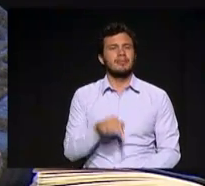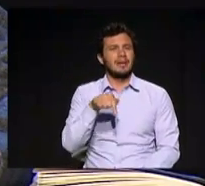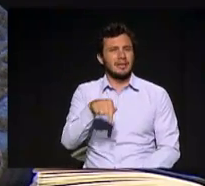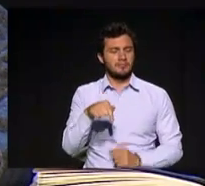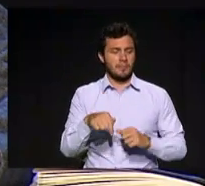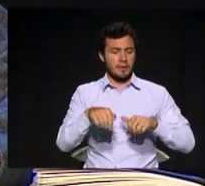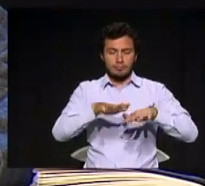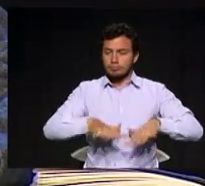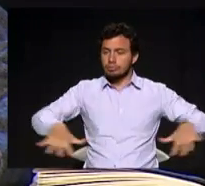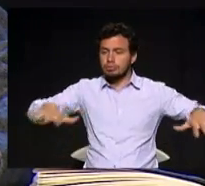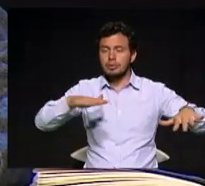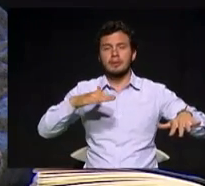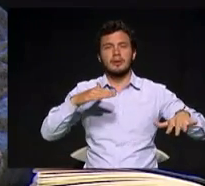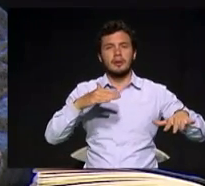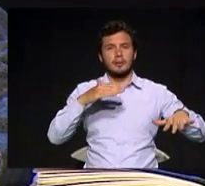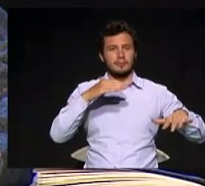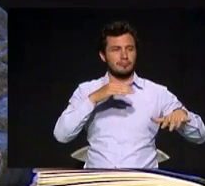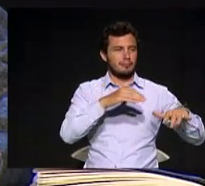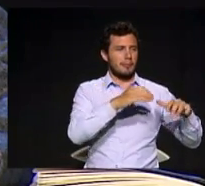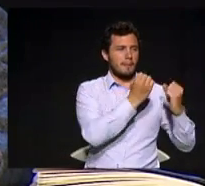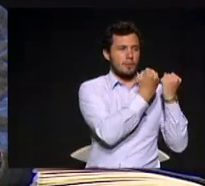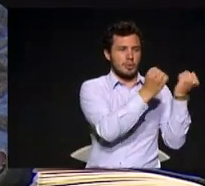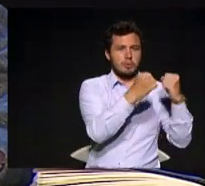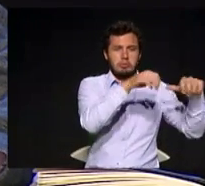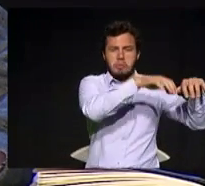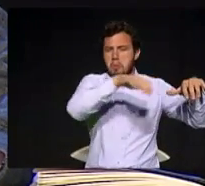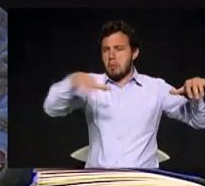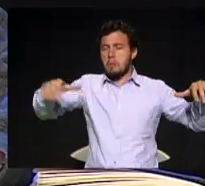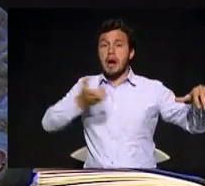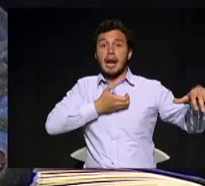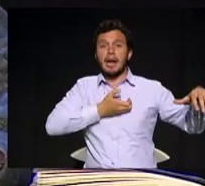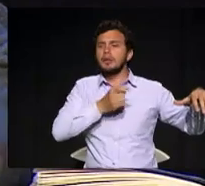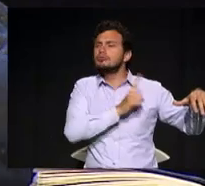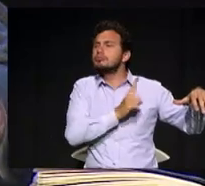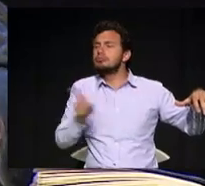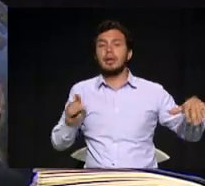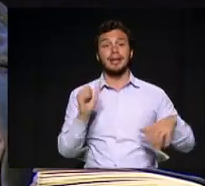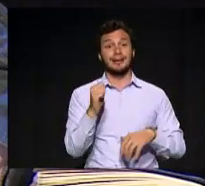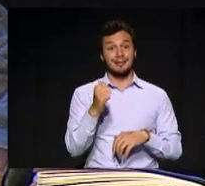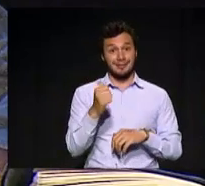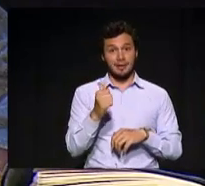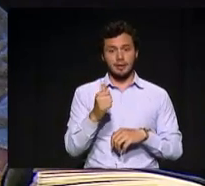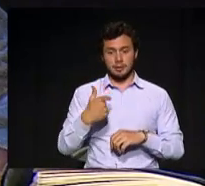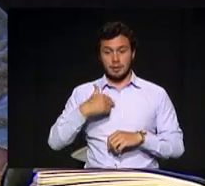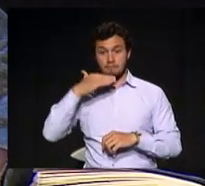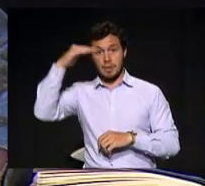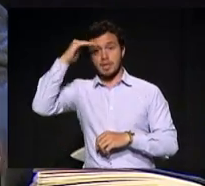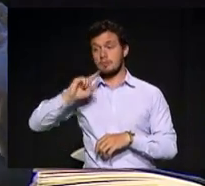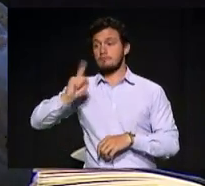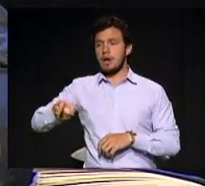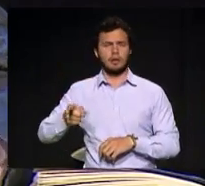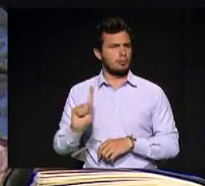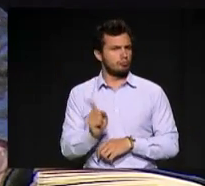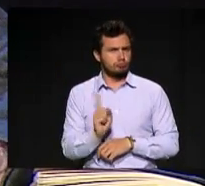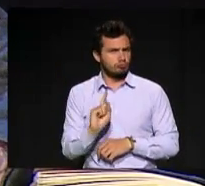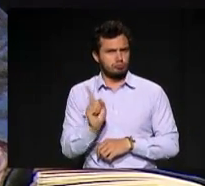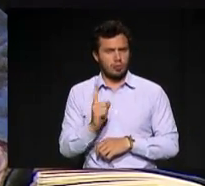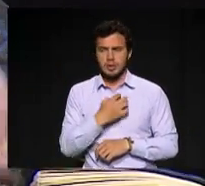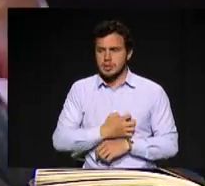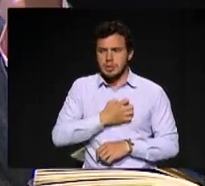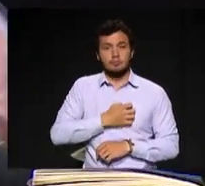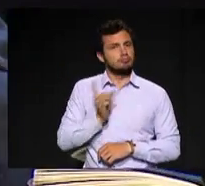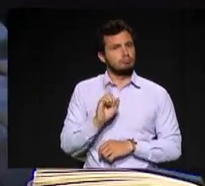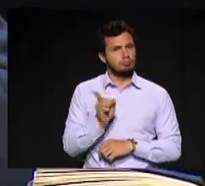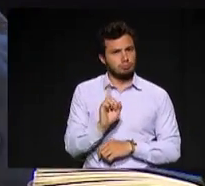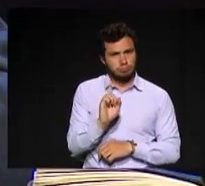en equipo sin soberbia me lleno pues el papá que le imponga a los otros alcaldes que hacer tenemos que tener la capacidad e inteligencia